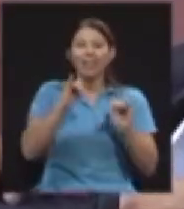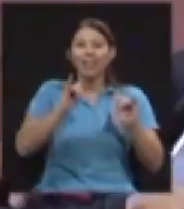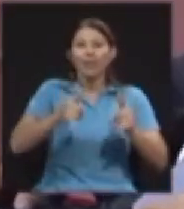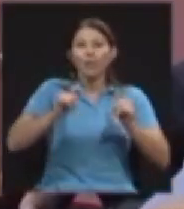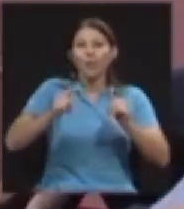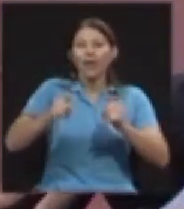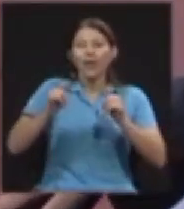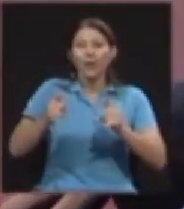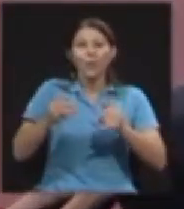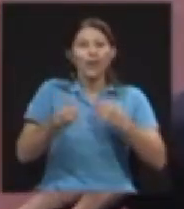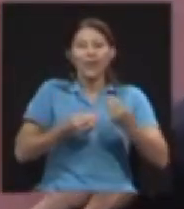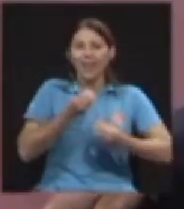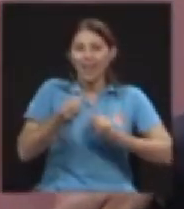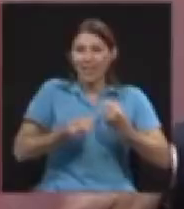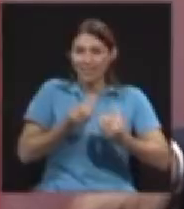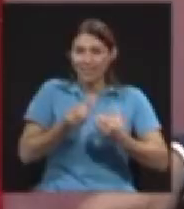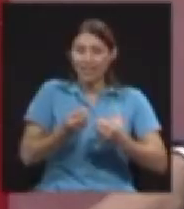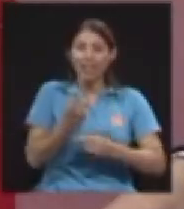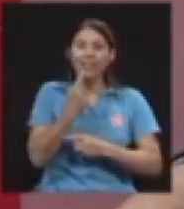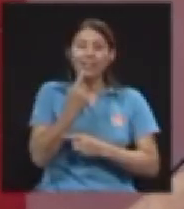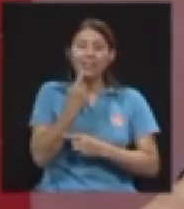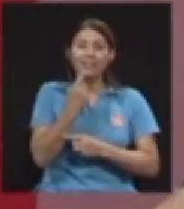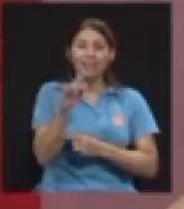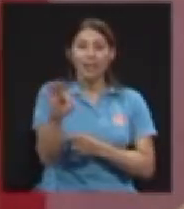se recompone la forma, es decir,